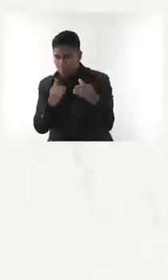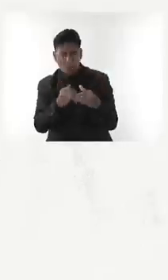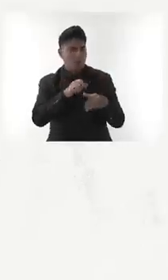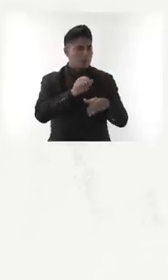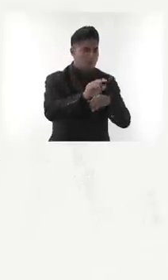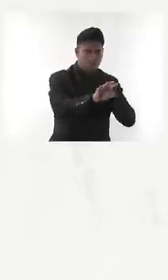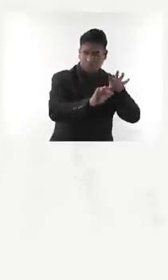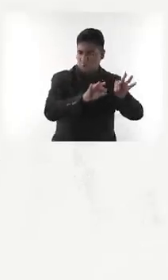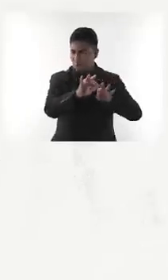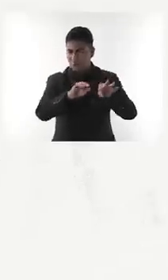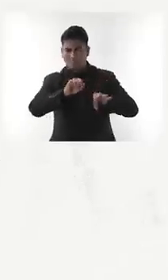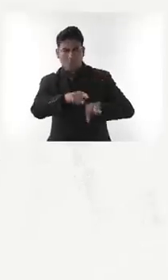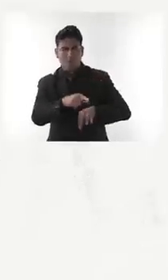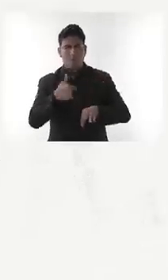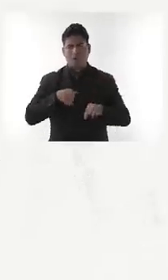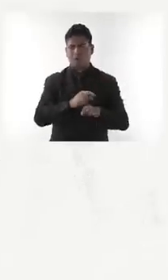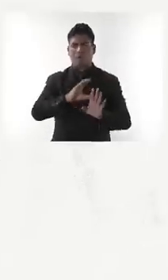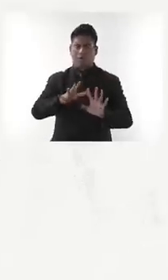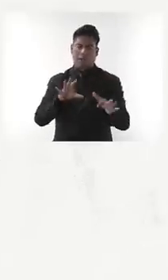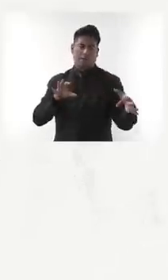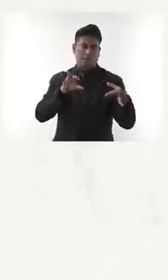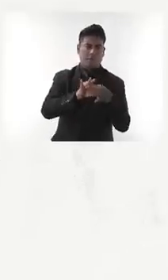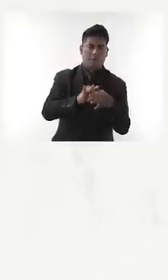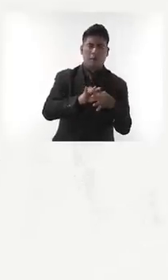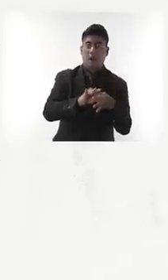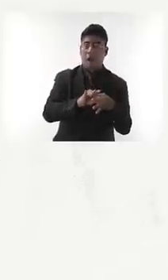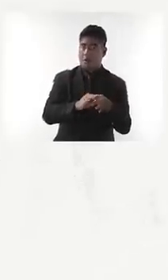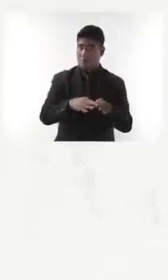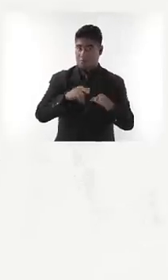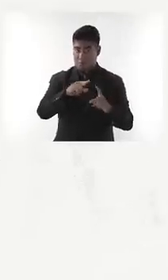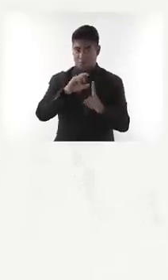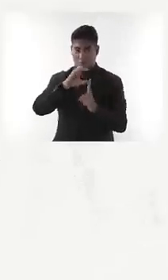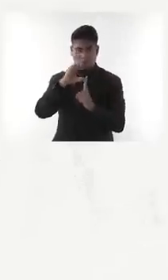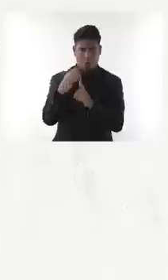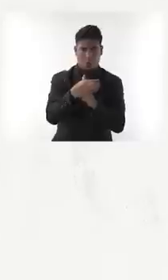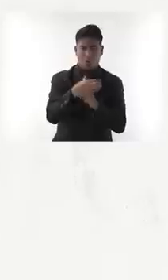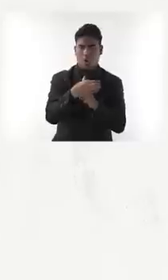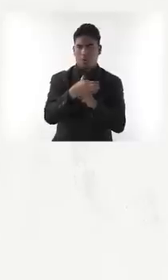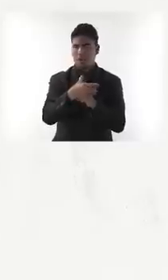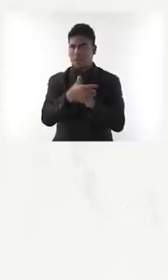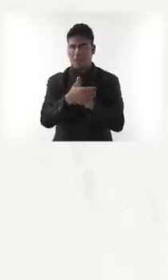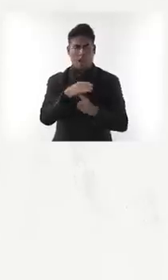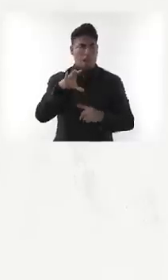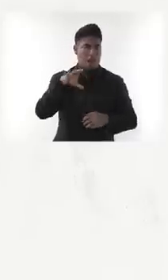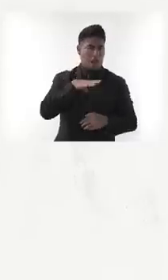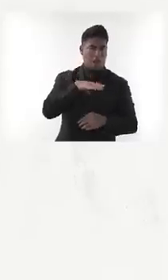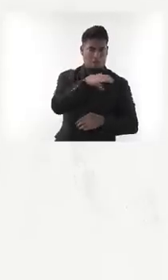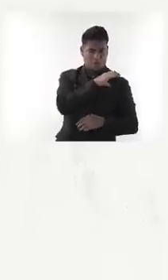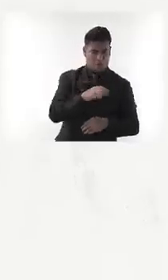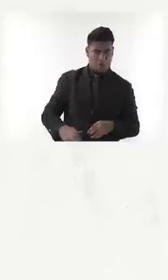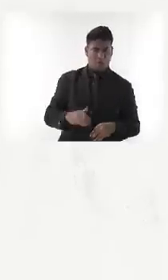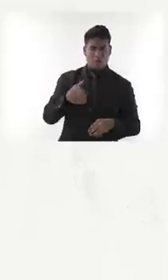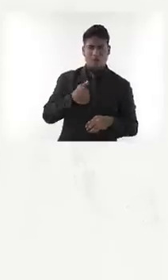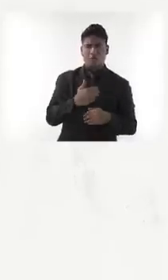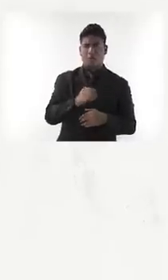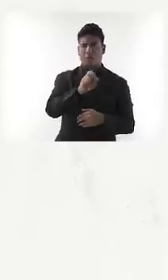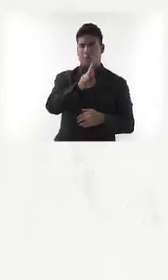directa. El candidato elegido por el propio comité es el señor Rodrigo Ares de Parga, quien en los siguientes